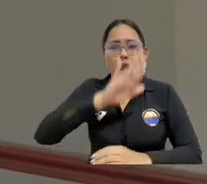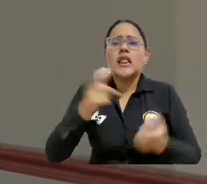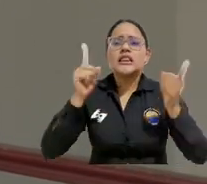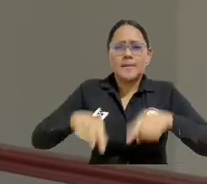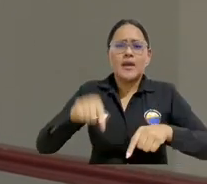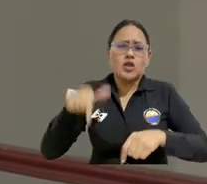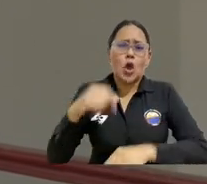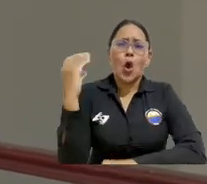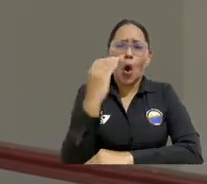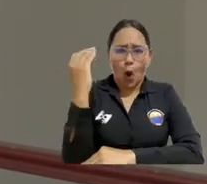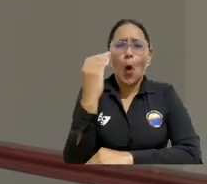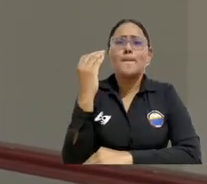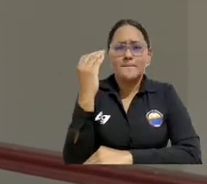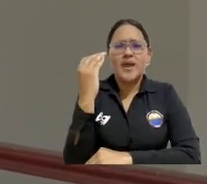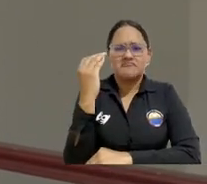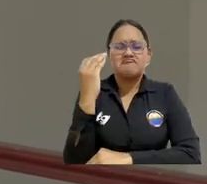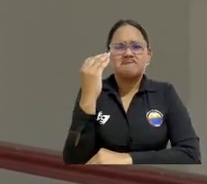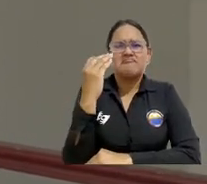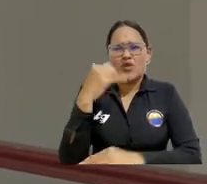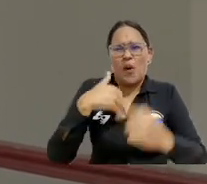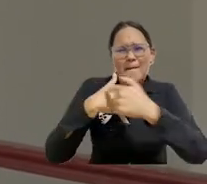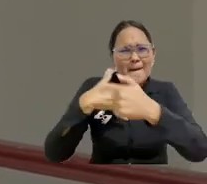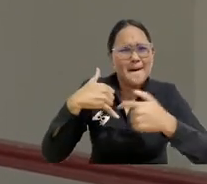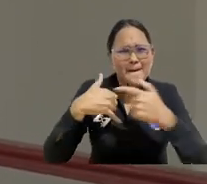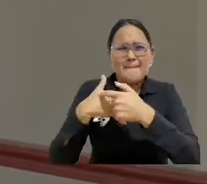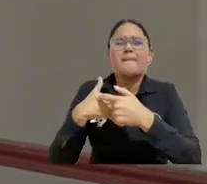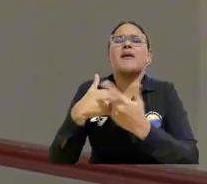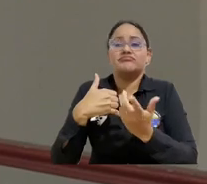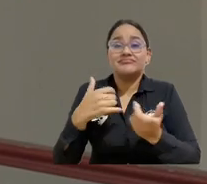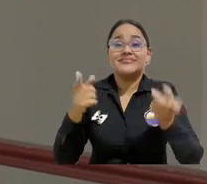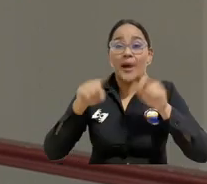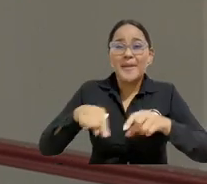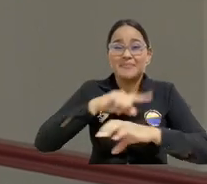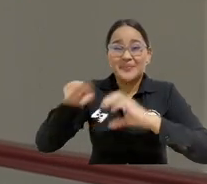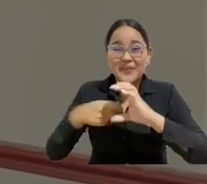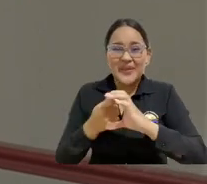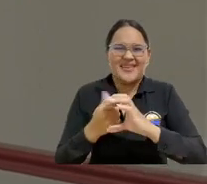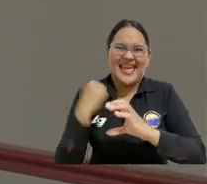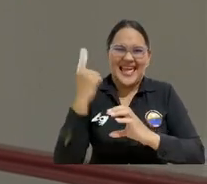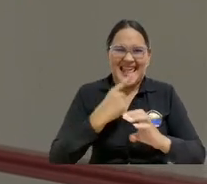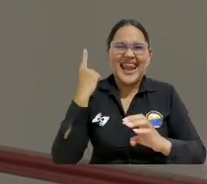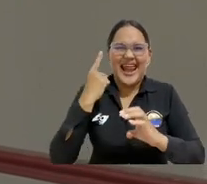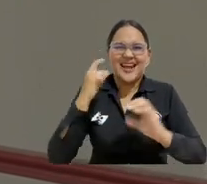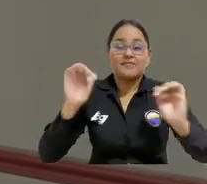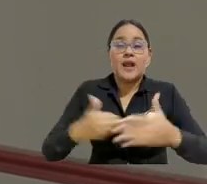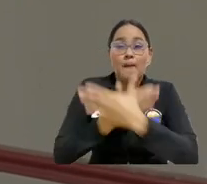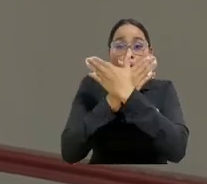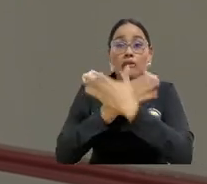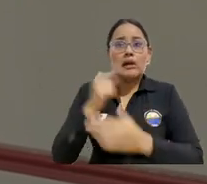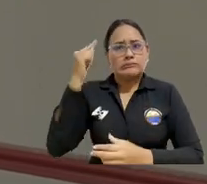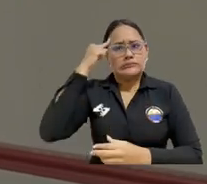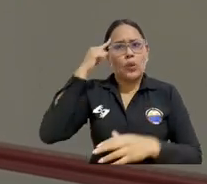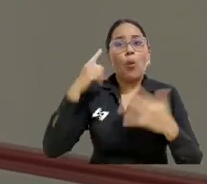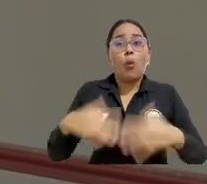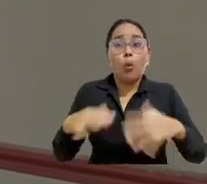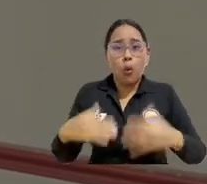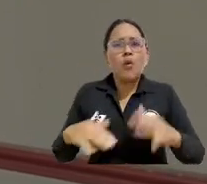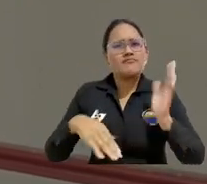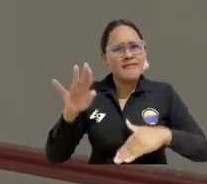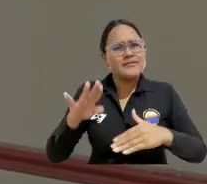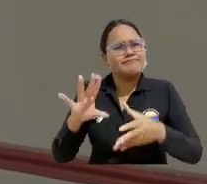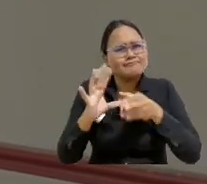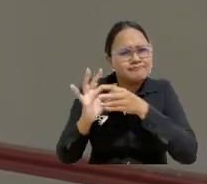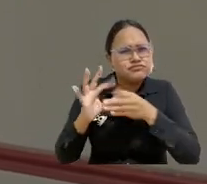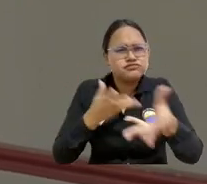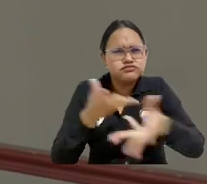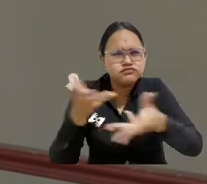las demás contralorías del país y inclusive por la controlaría general de la república es el momento en que nos dediquemos a estudiar nos